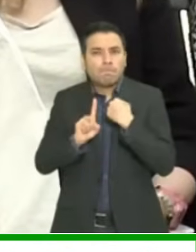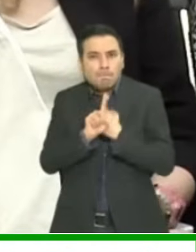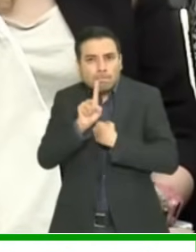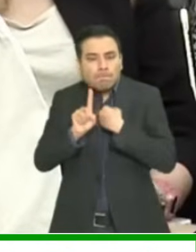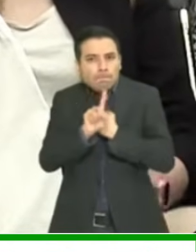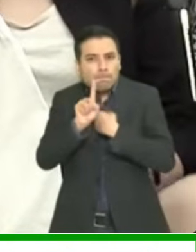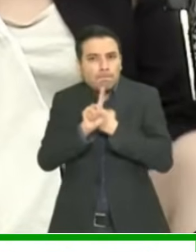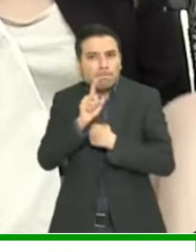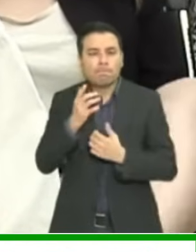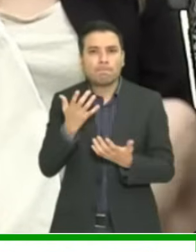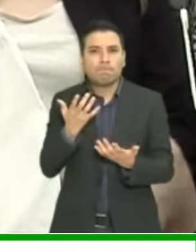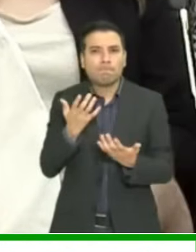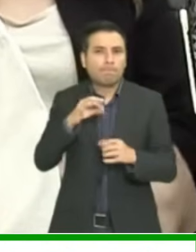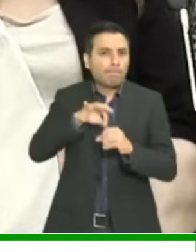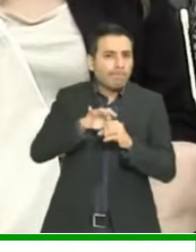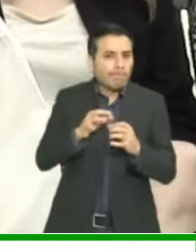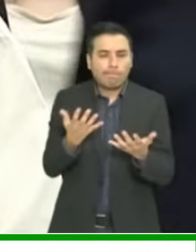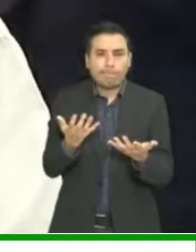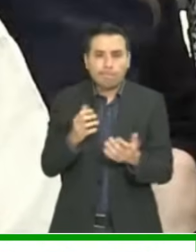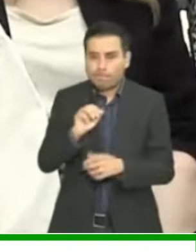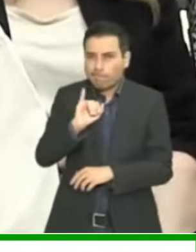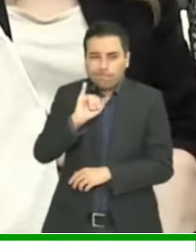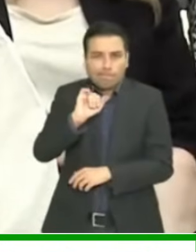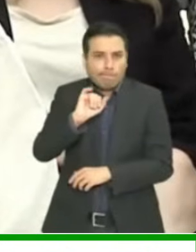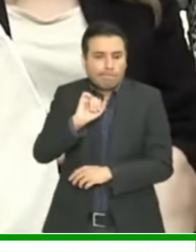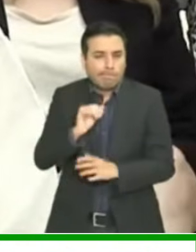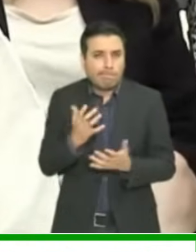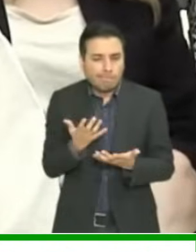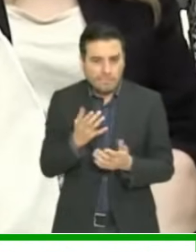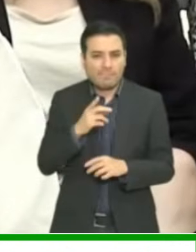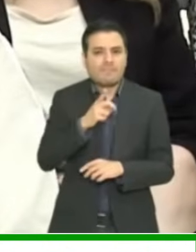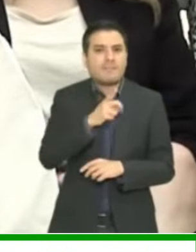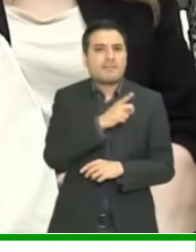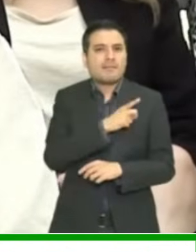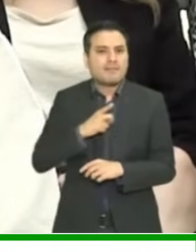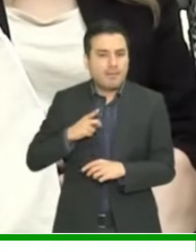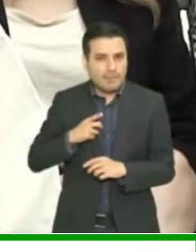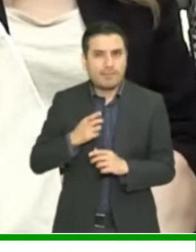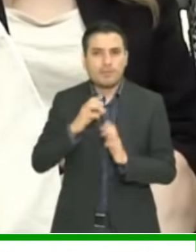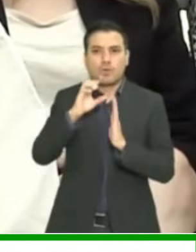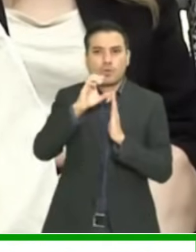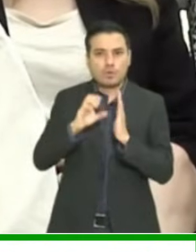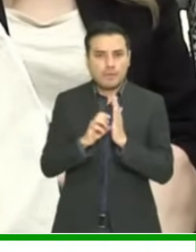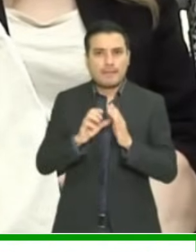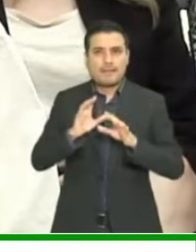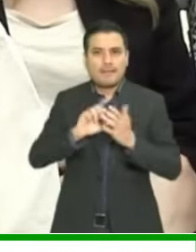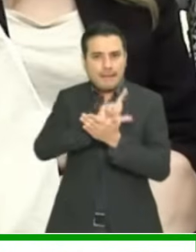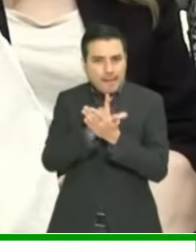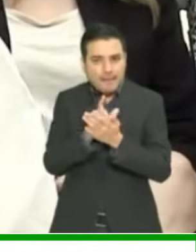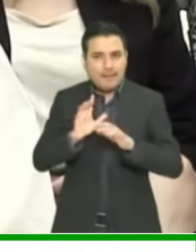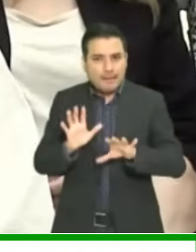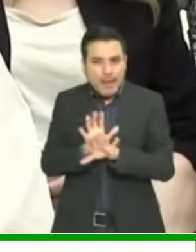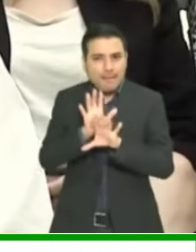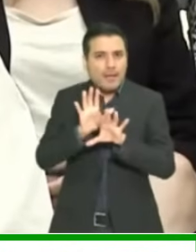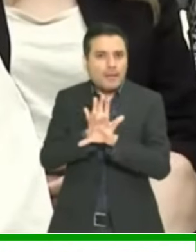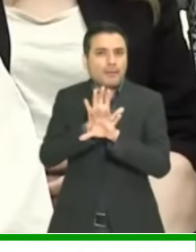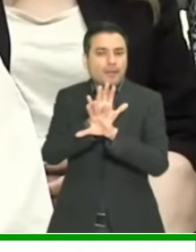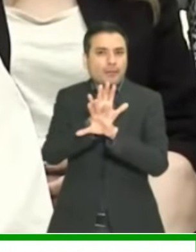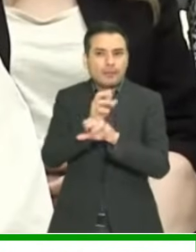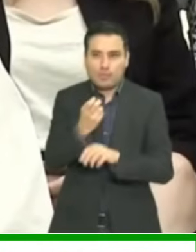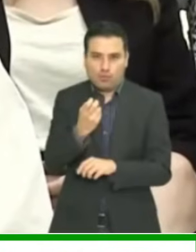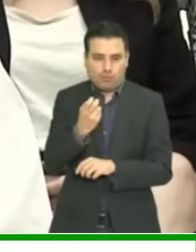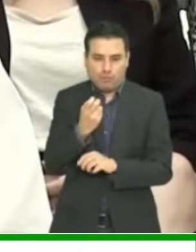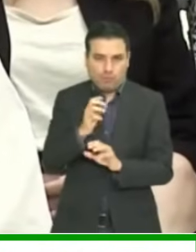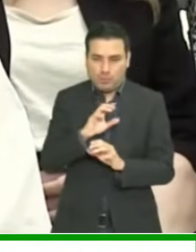historia, sociales y electorales, han llevado a ir generando modificaciones constitucionales y legales que hoy se convierten en derecho.